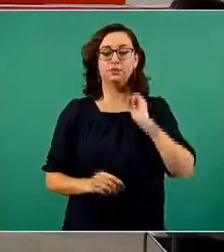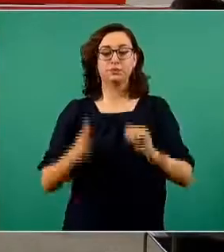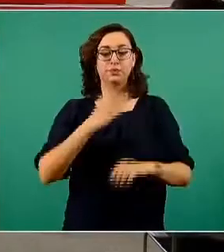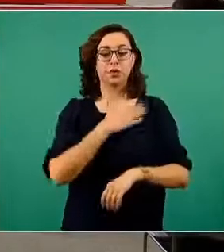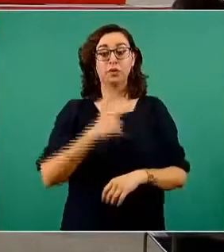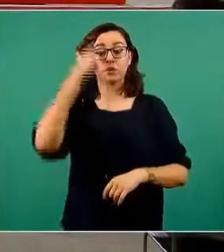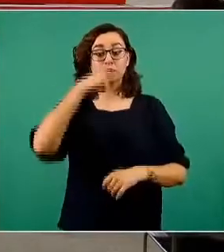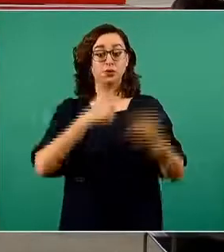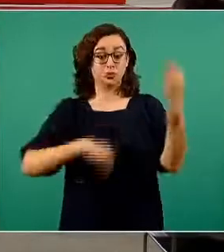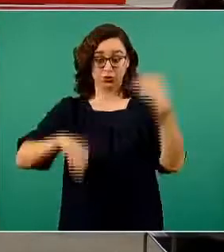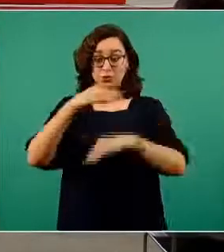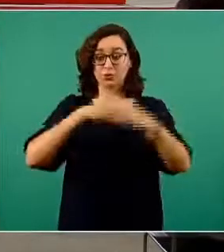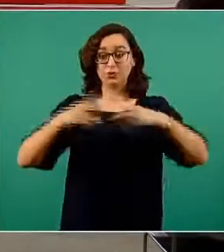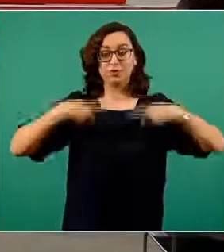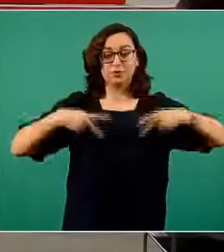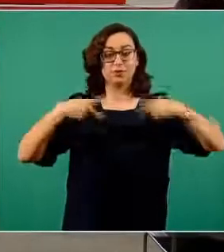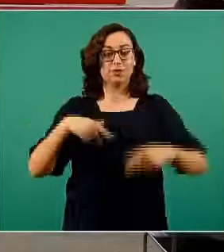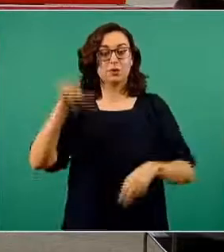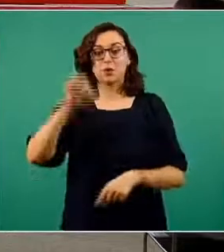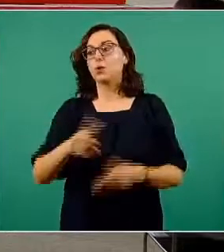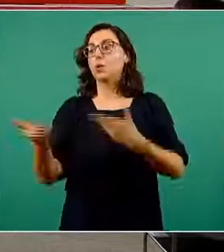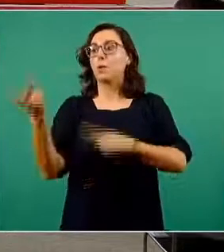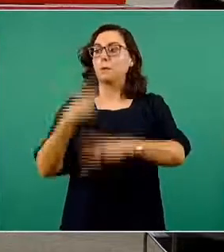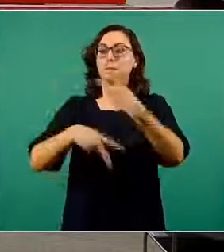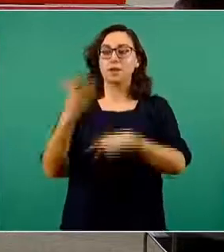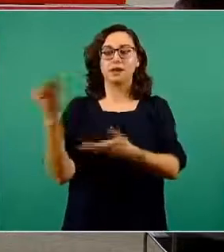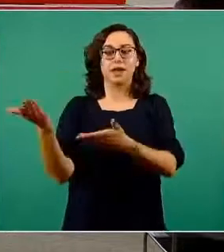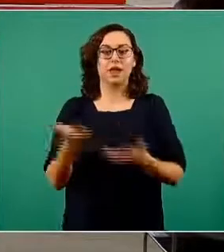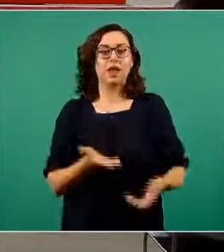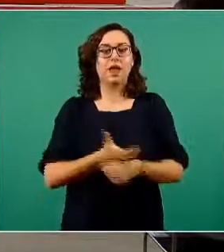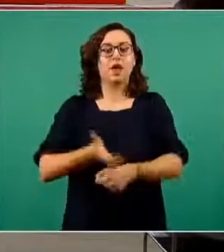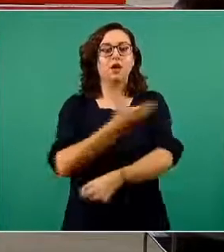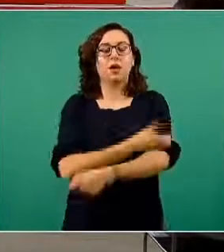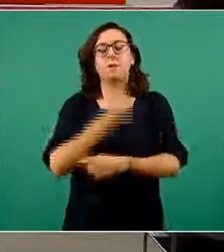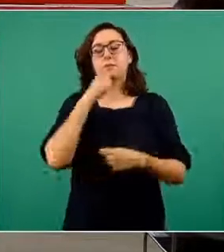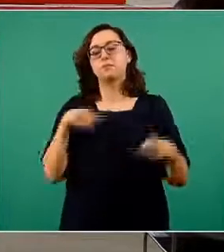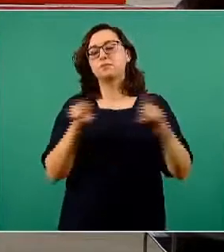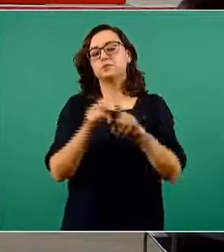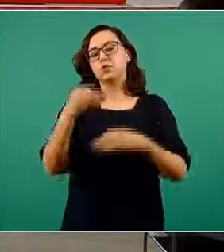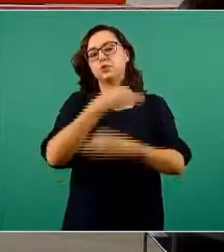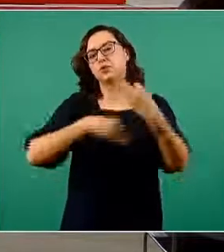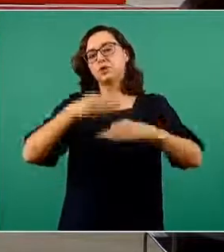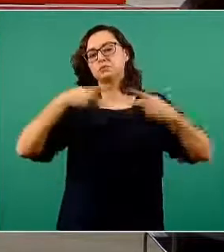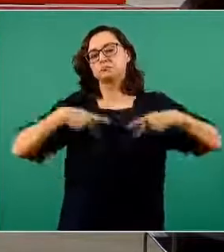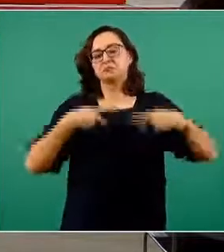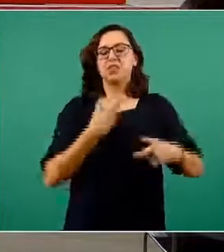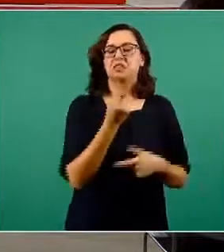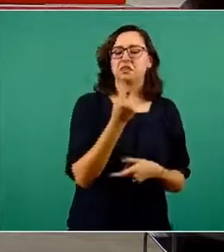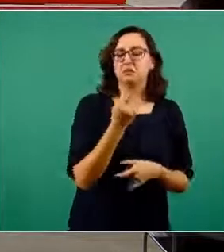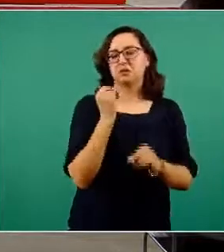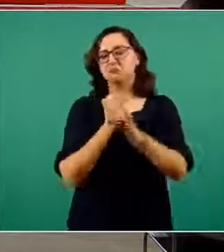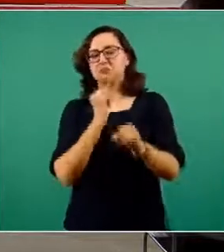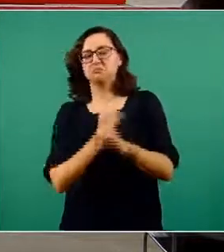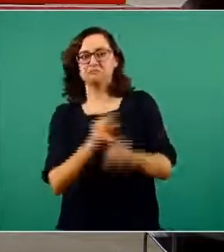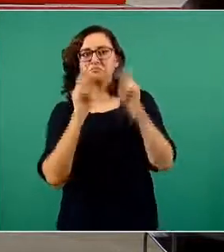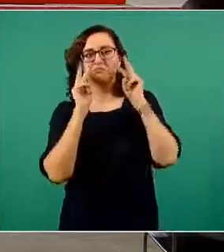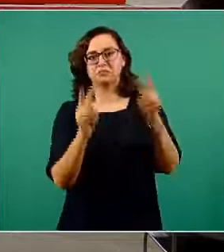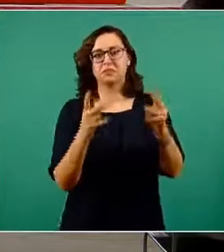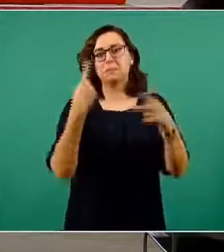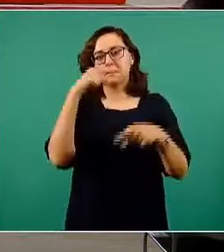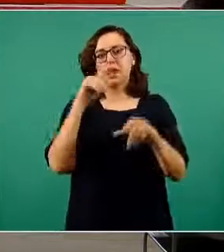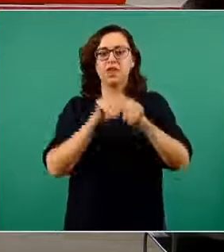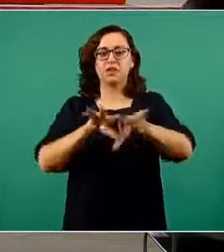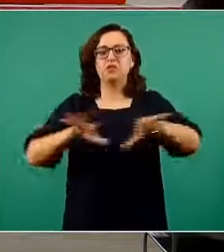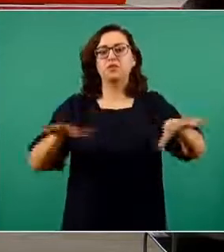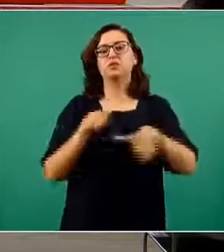listas para recibir la información actualizada en relación al comportamiento de la COVID-19 en México, que es precisamente